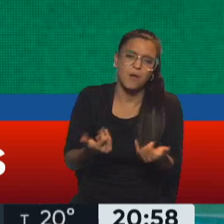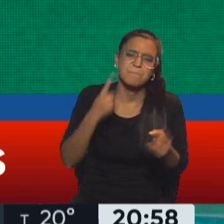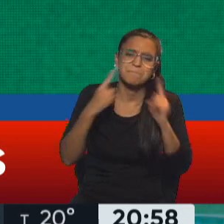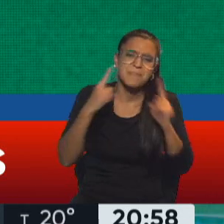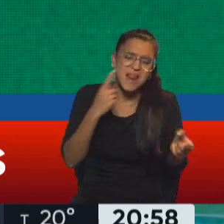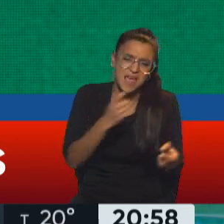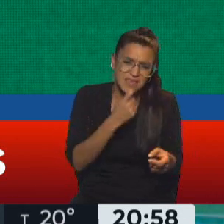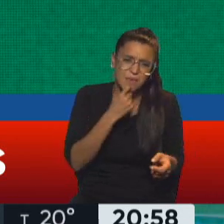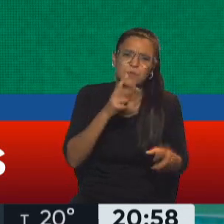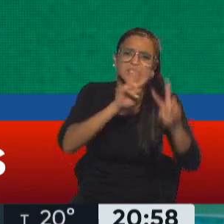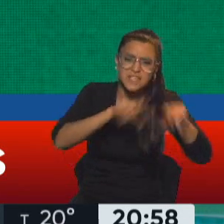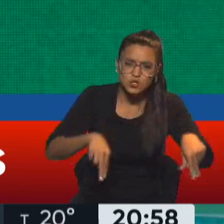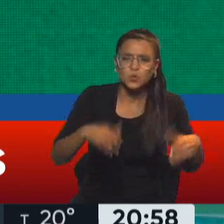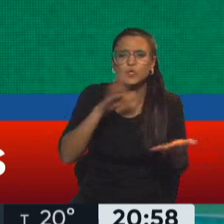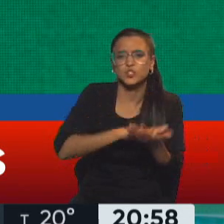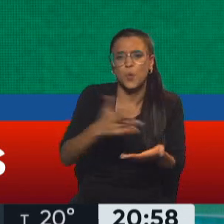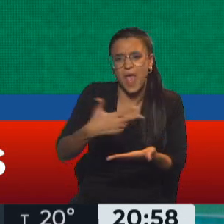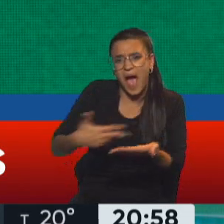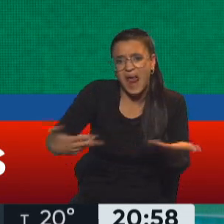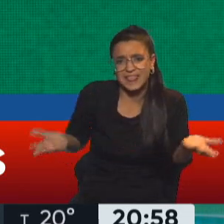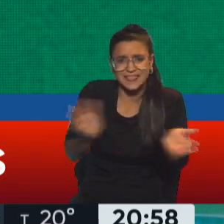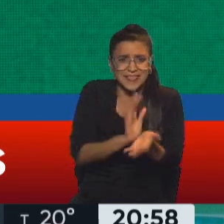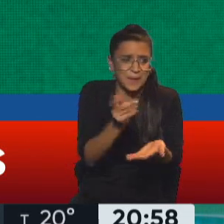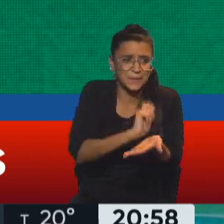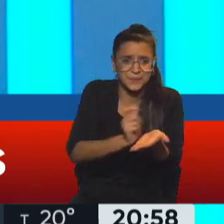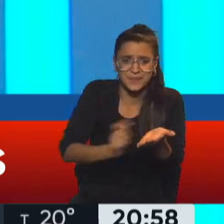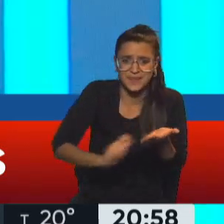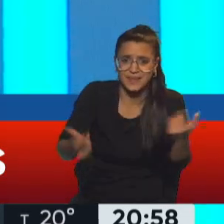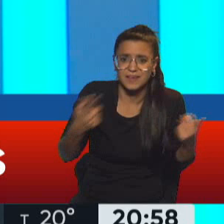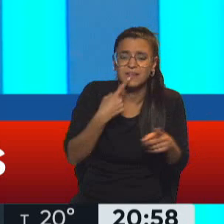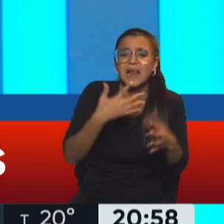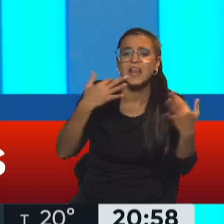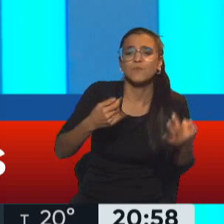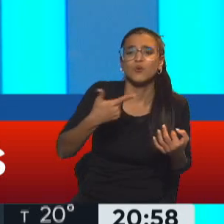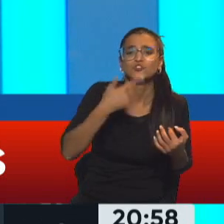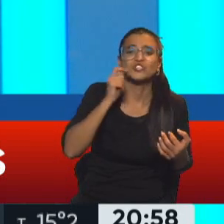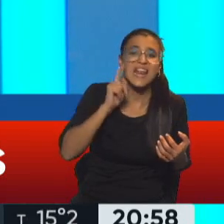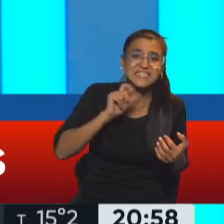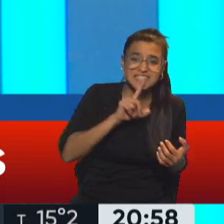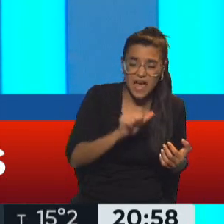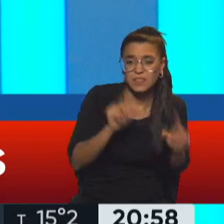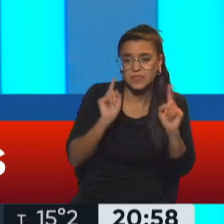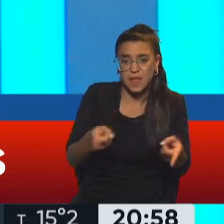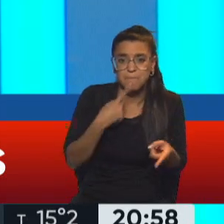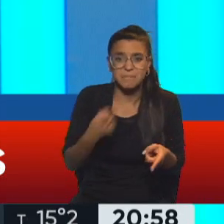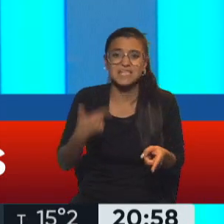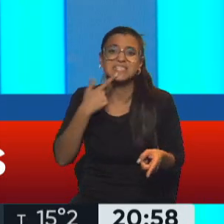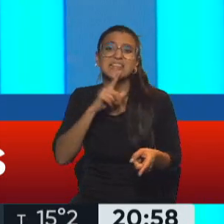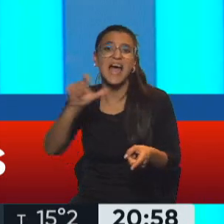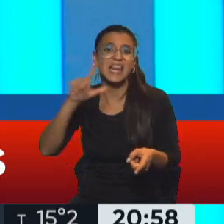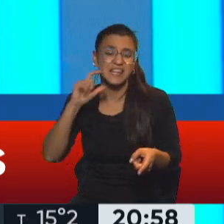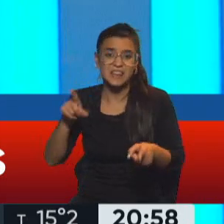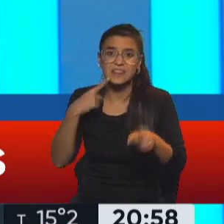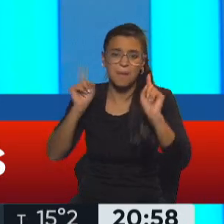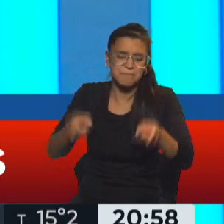de ejemplos, ¿no? De censura sobre el arte, justamente. Por supuesto, el realismo socialista fue otra aberración del estalinismo.